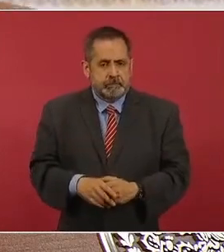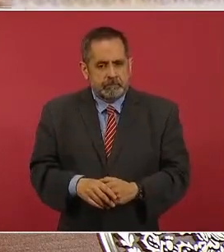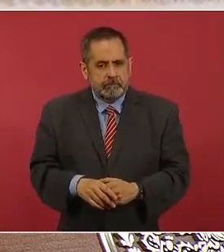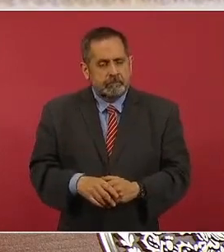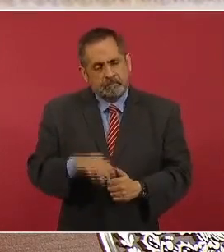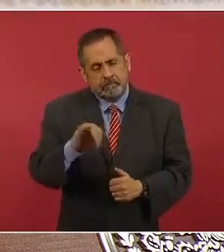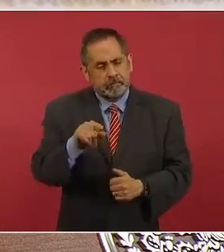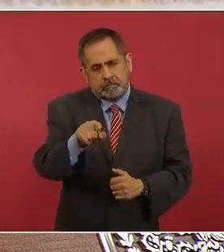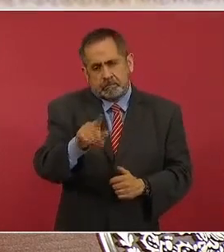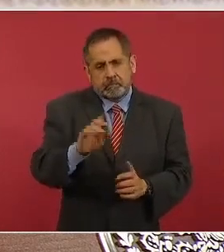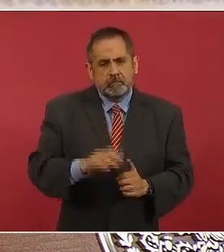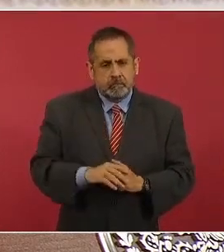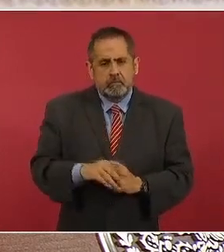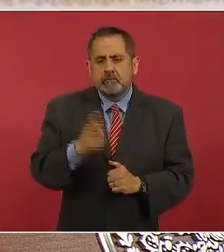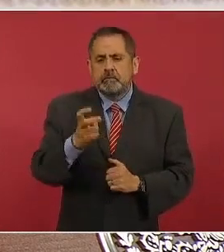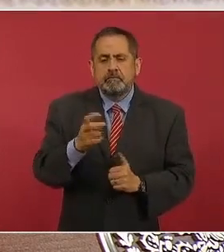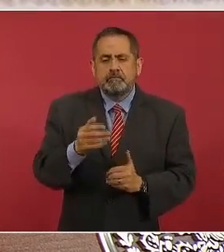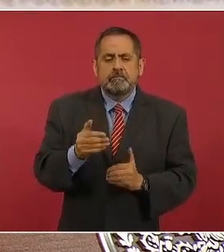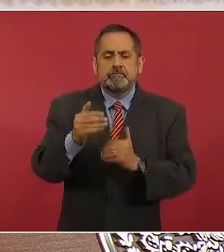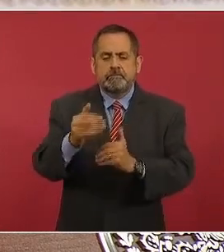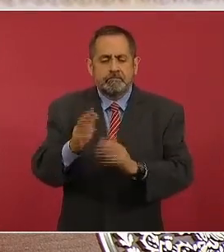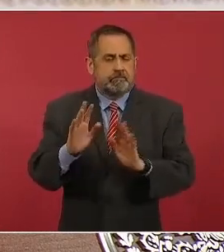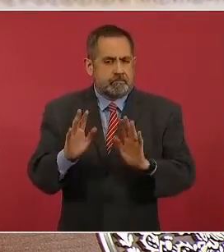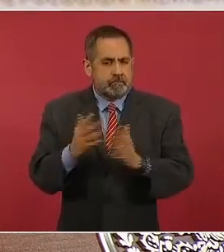Entonces, por eso,